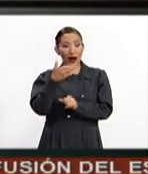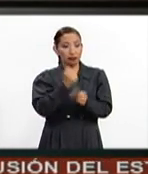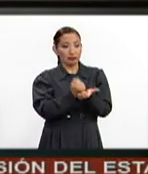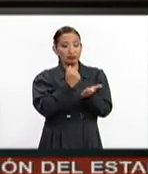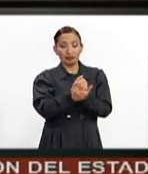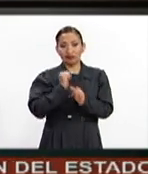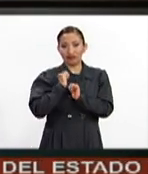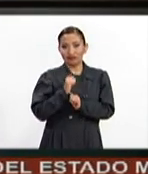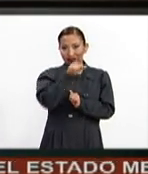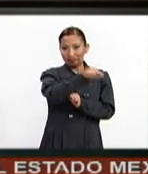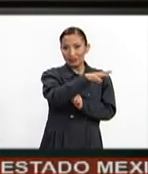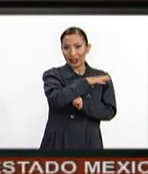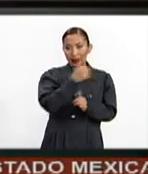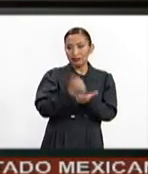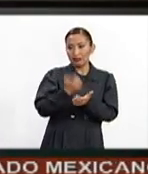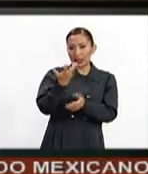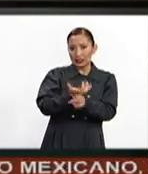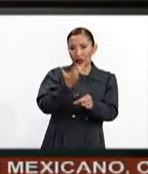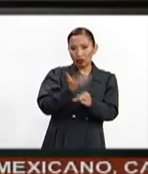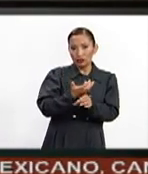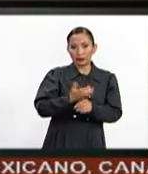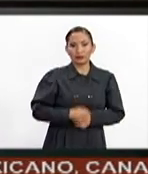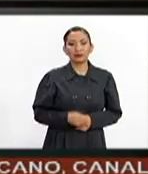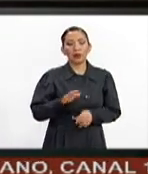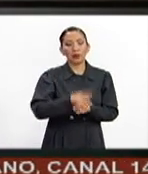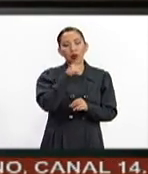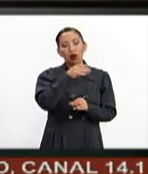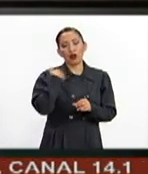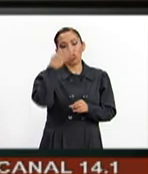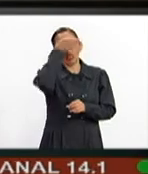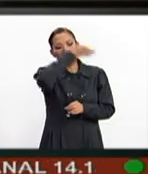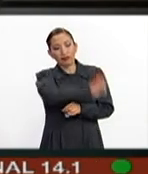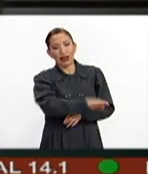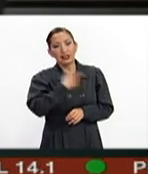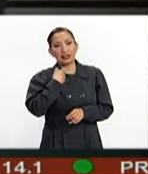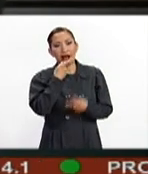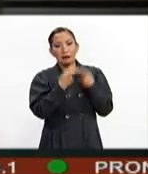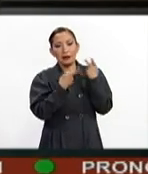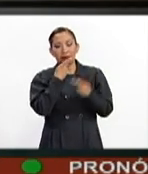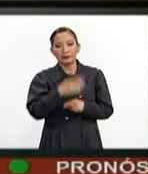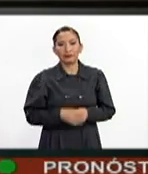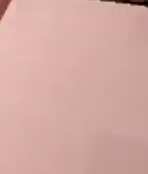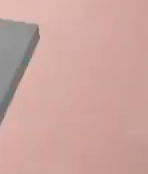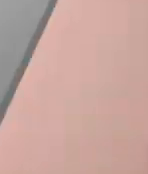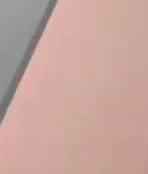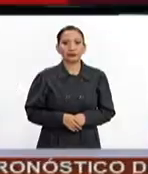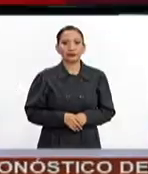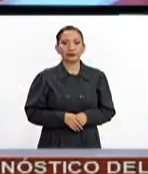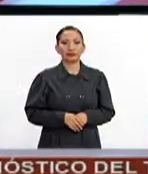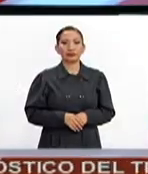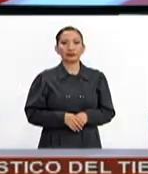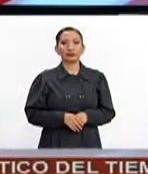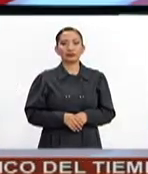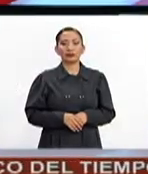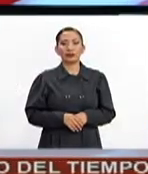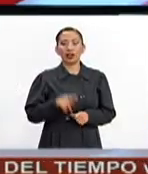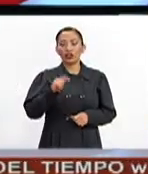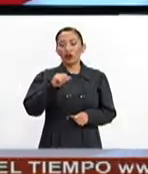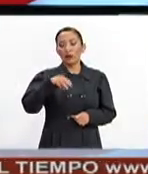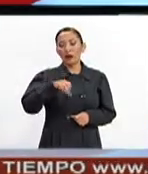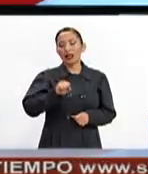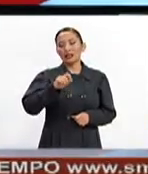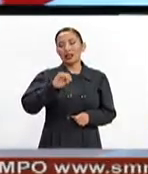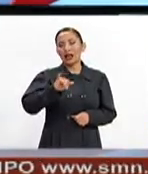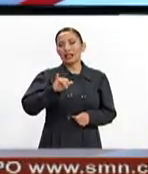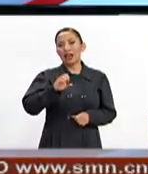parte de las autoridades de los Estados Unidos por falsedad de declaraciones. Tomás Yarrington